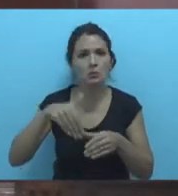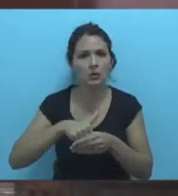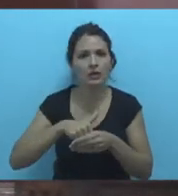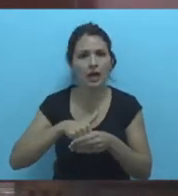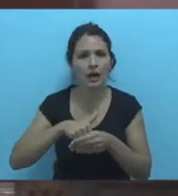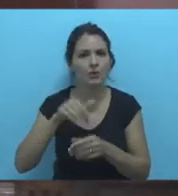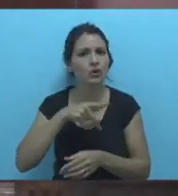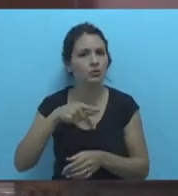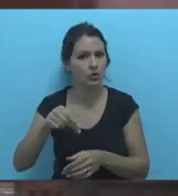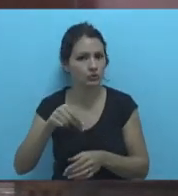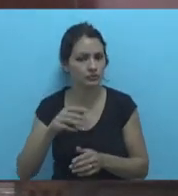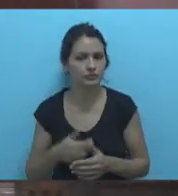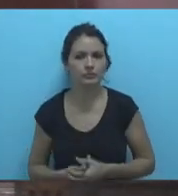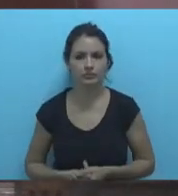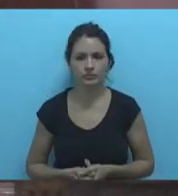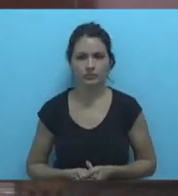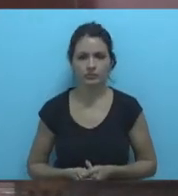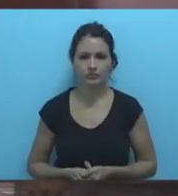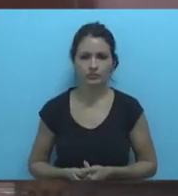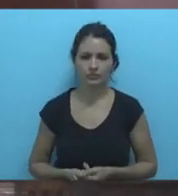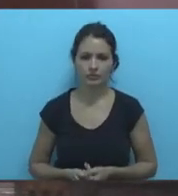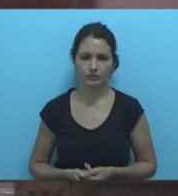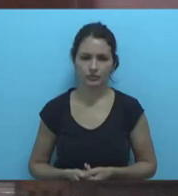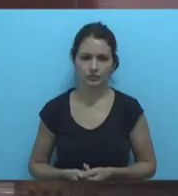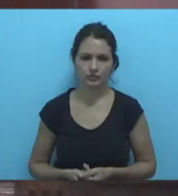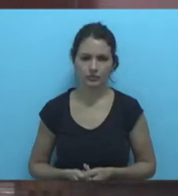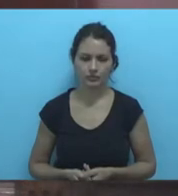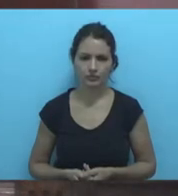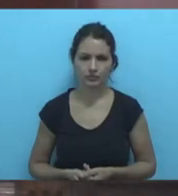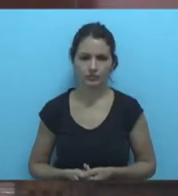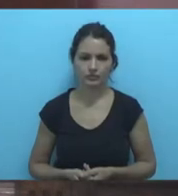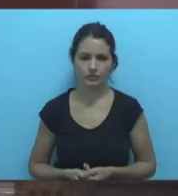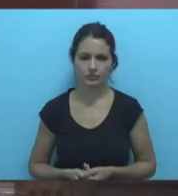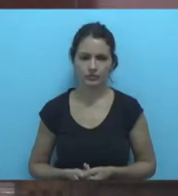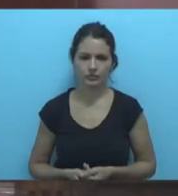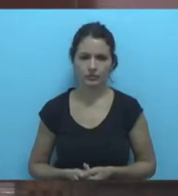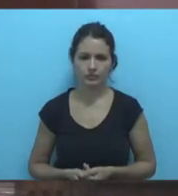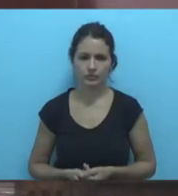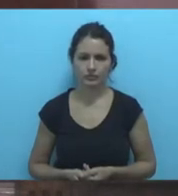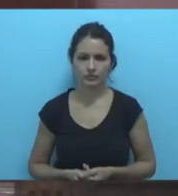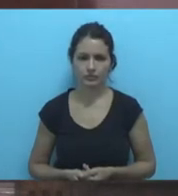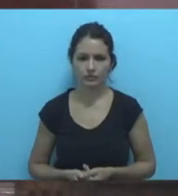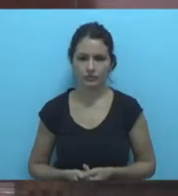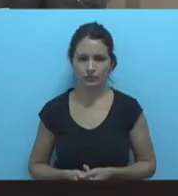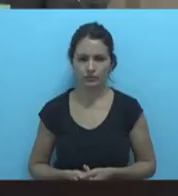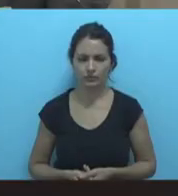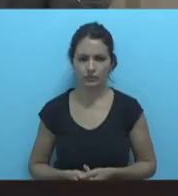tabla y queremos dejar nuestra posición expresa en contra de este proyecto de comunicación. Gracias, diputado.